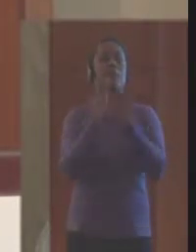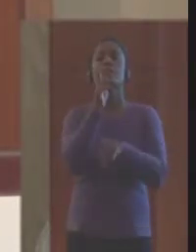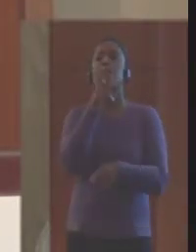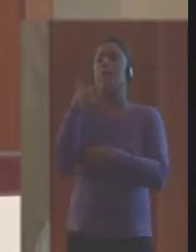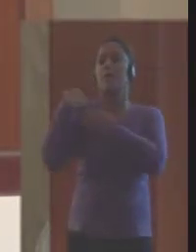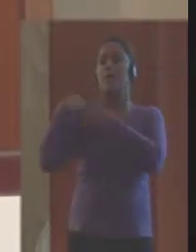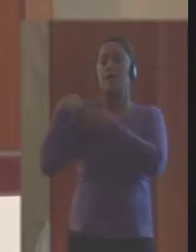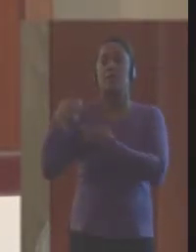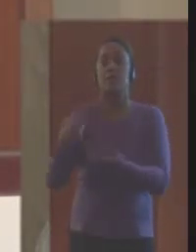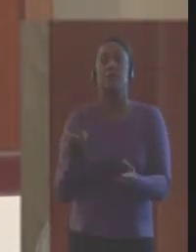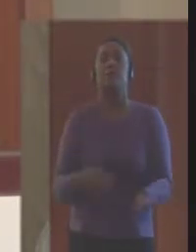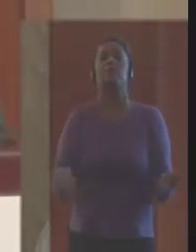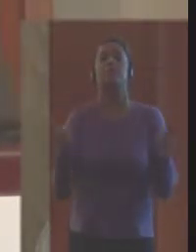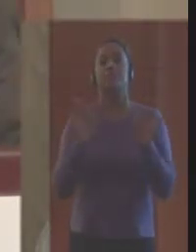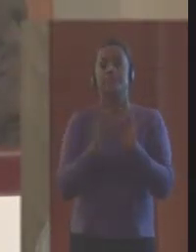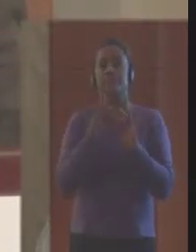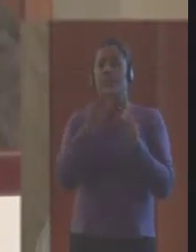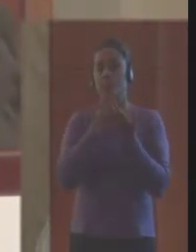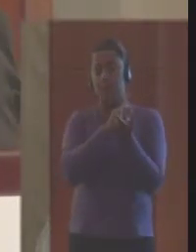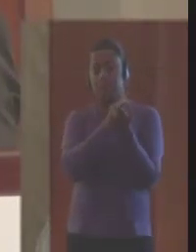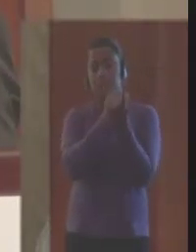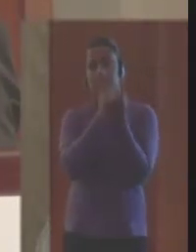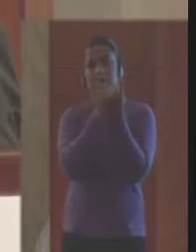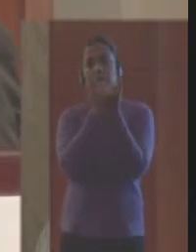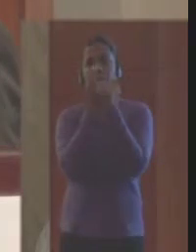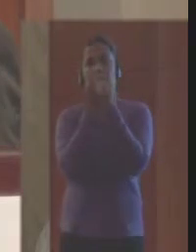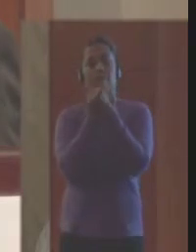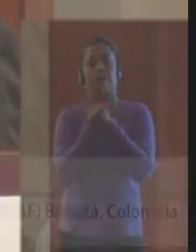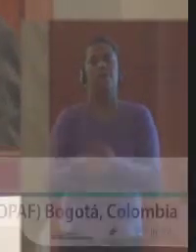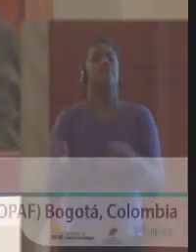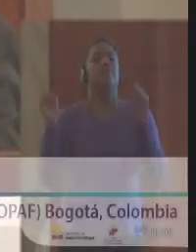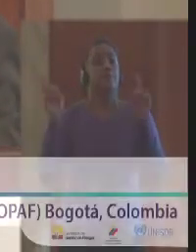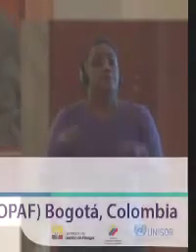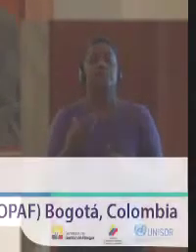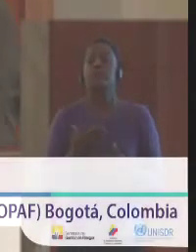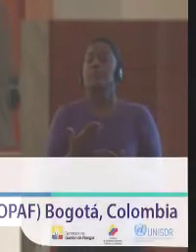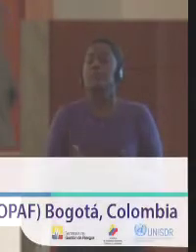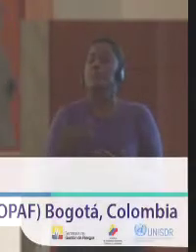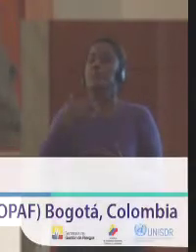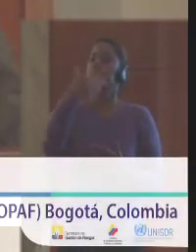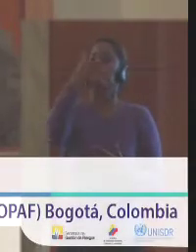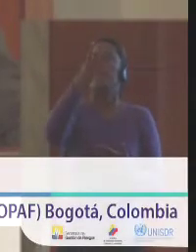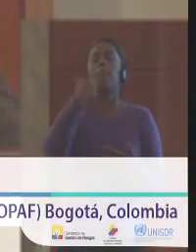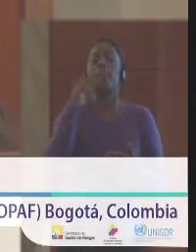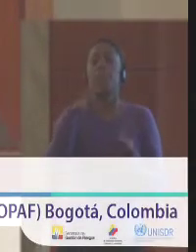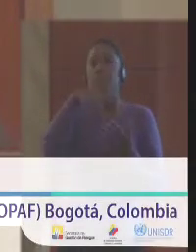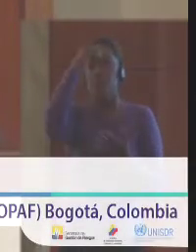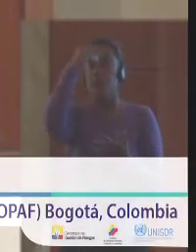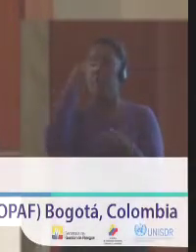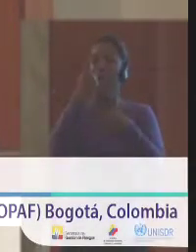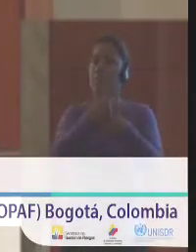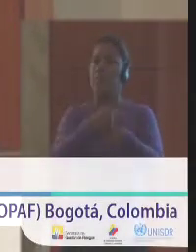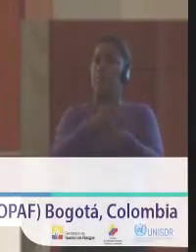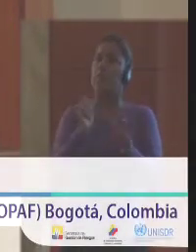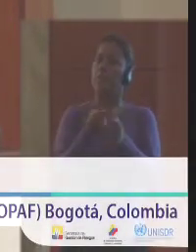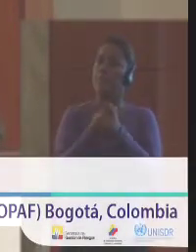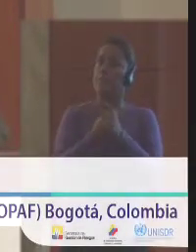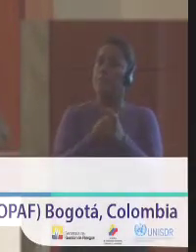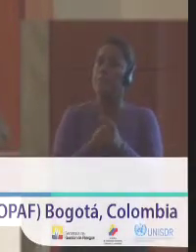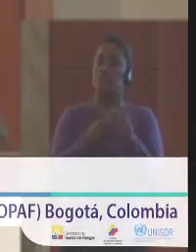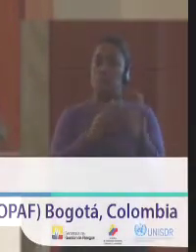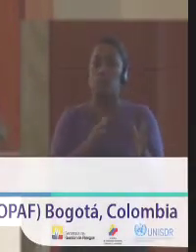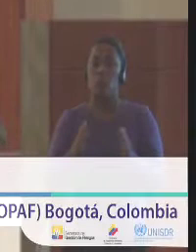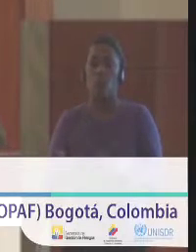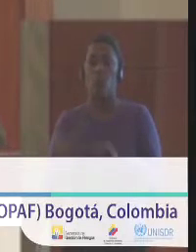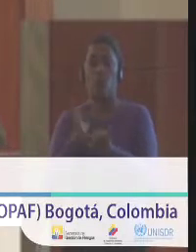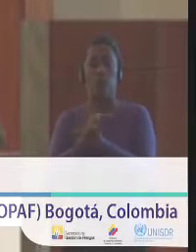cargo de eso. Por eso se hizo una transformación y pasamos a tener una entidad de la prevención y atención de emergencias a un